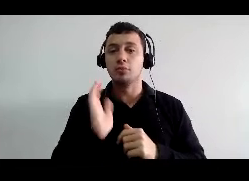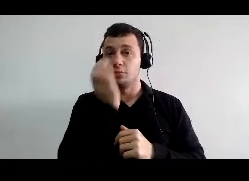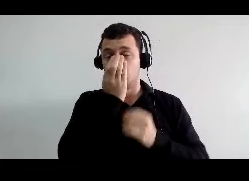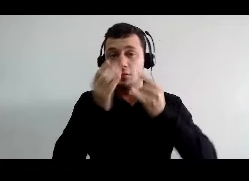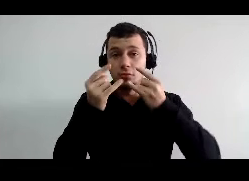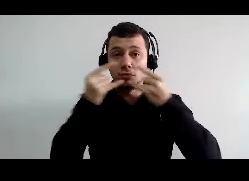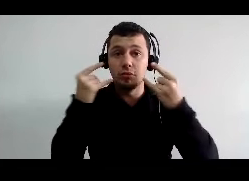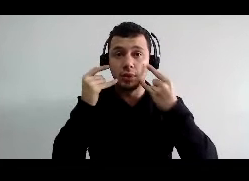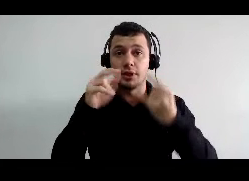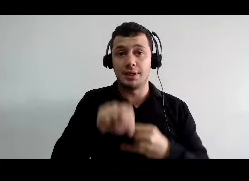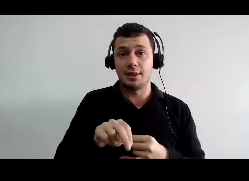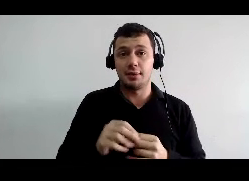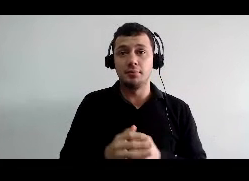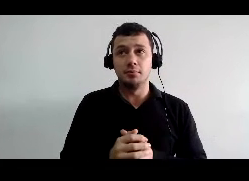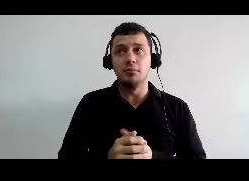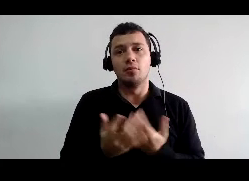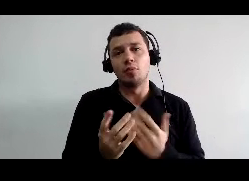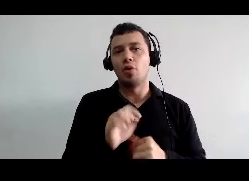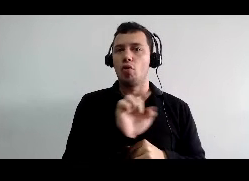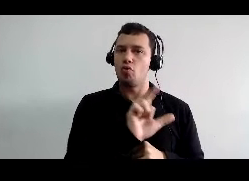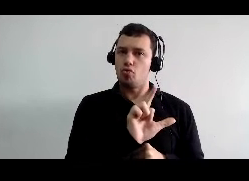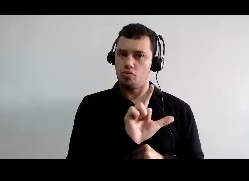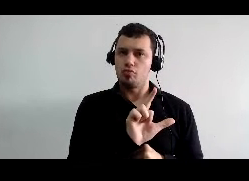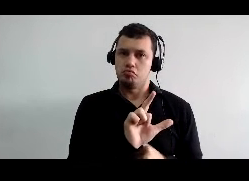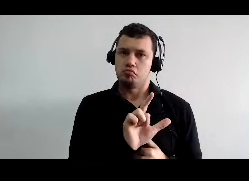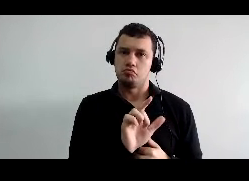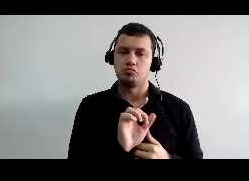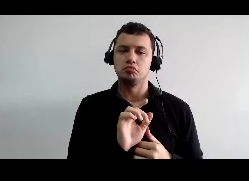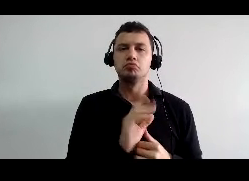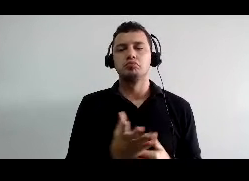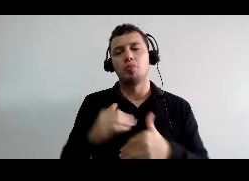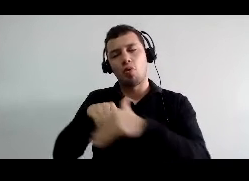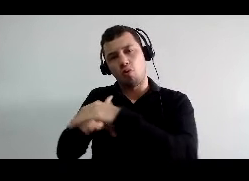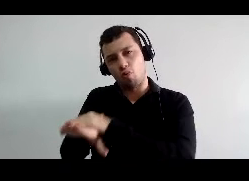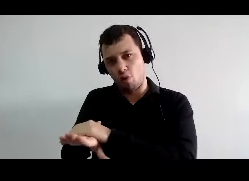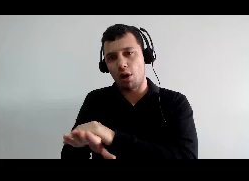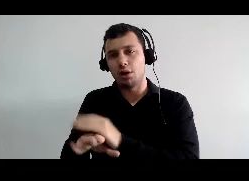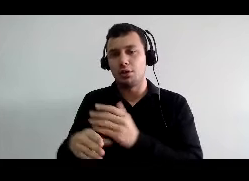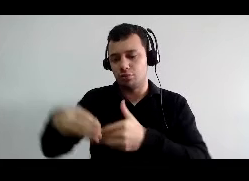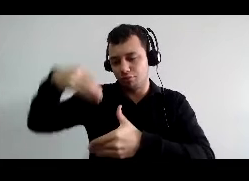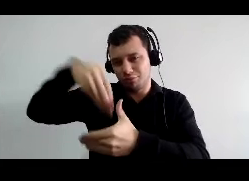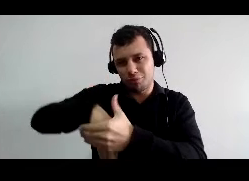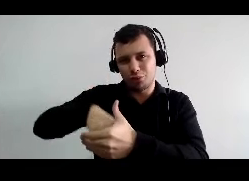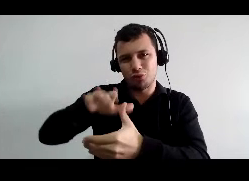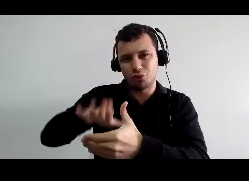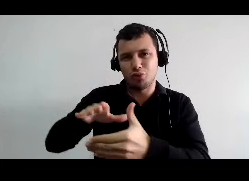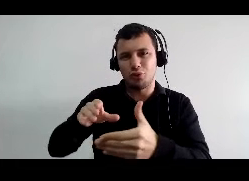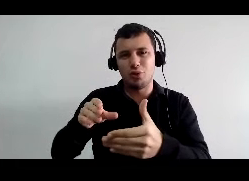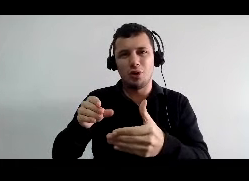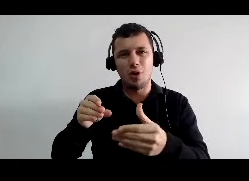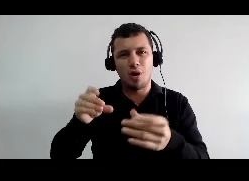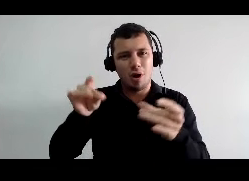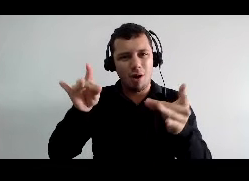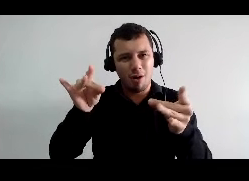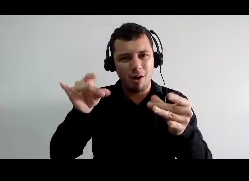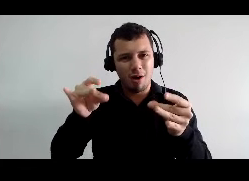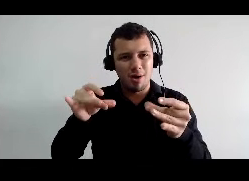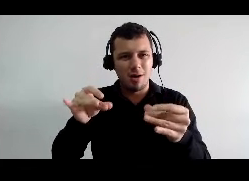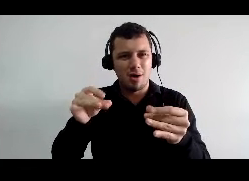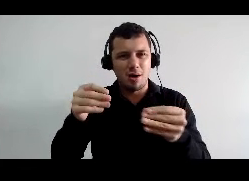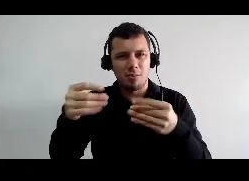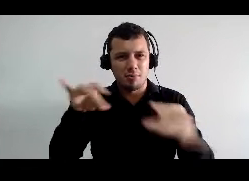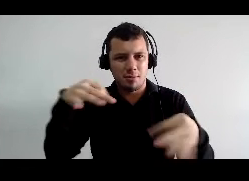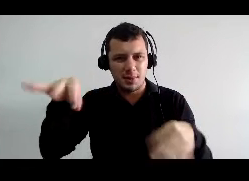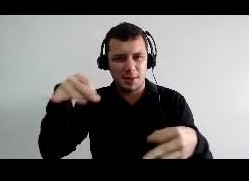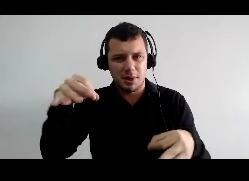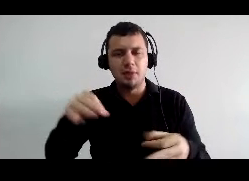respirador el día lunes, se guardó el respirador en una bolsa de papel, el día martes se usa otro respirador